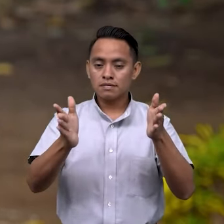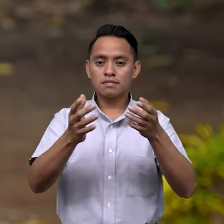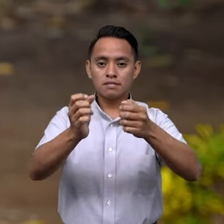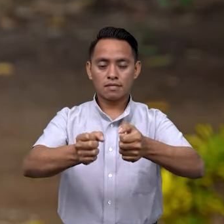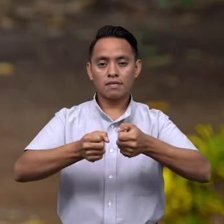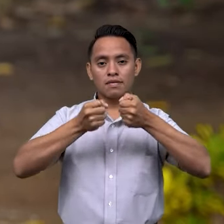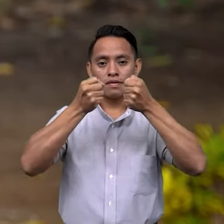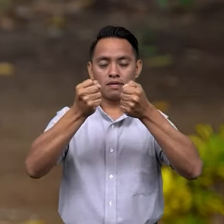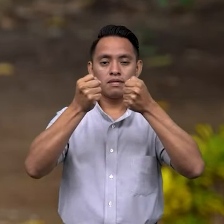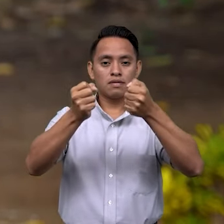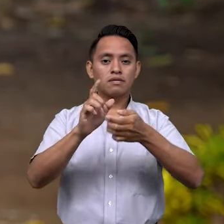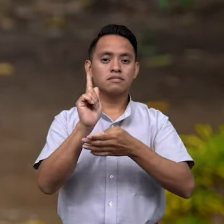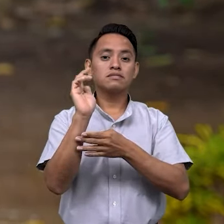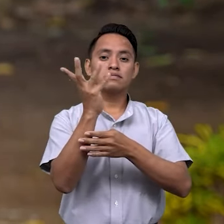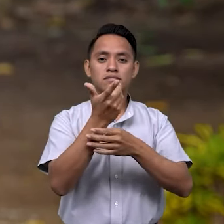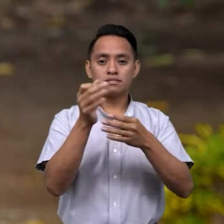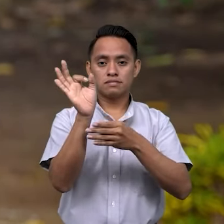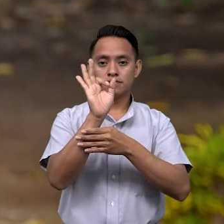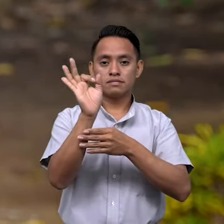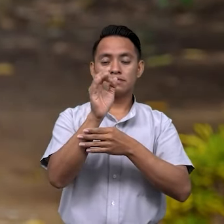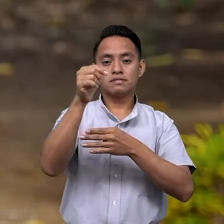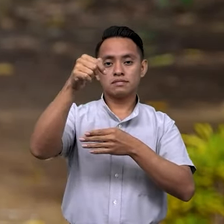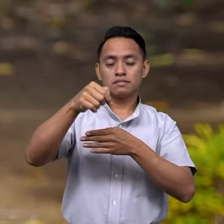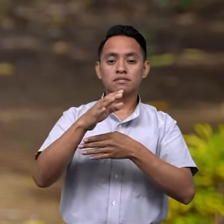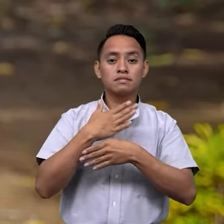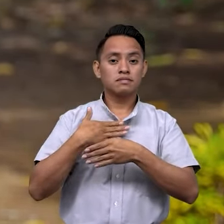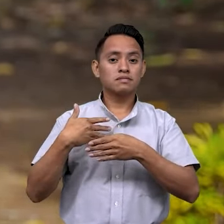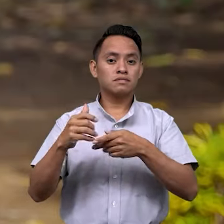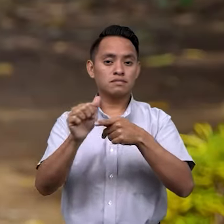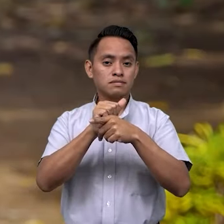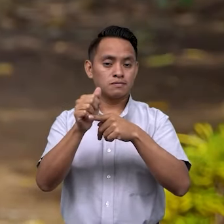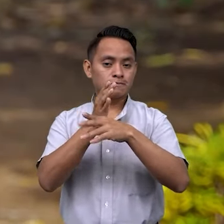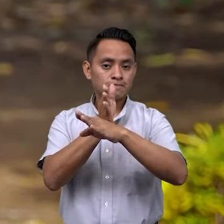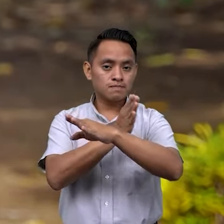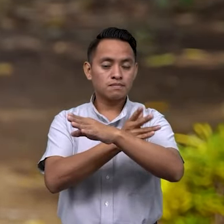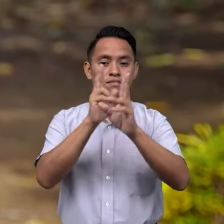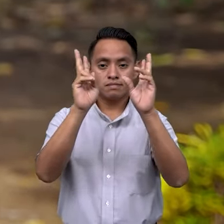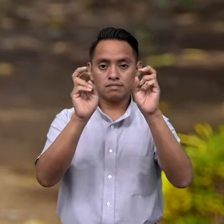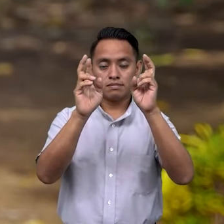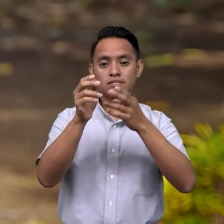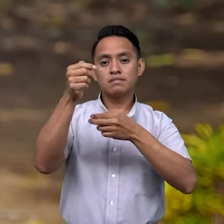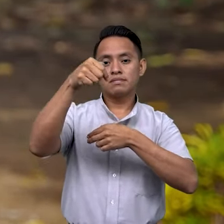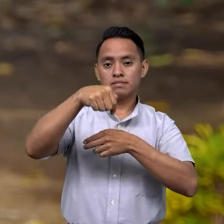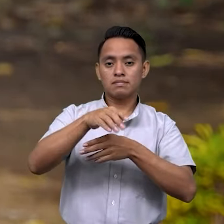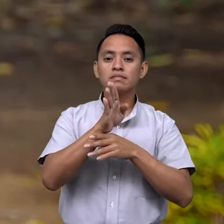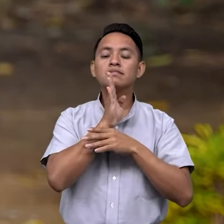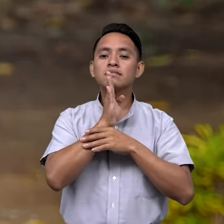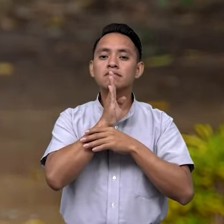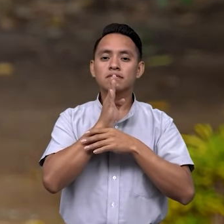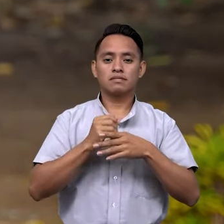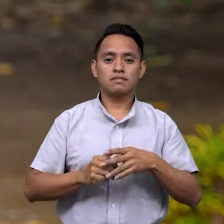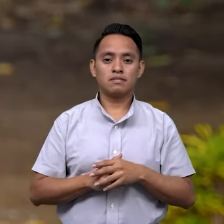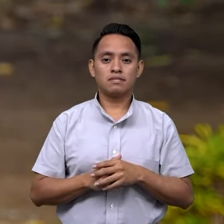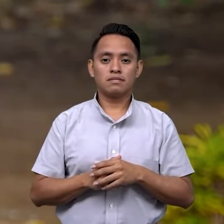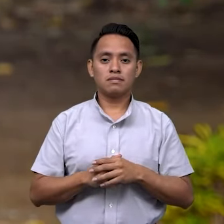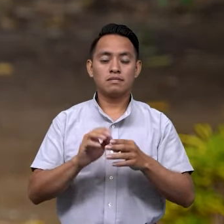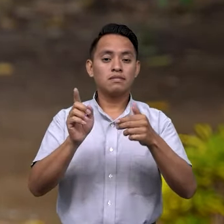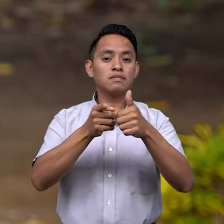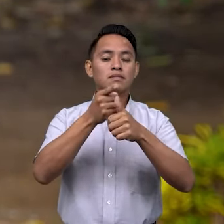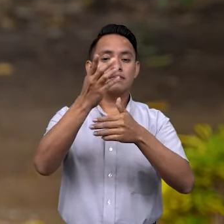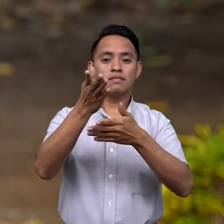han fortalecido todas las capacidades de cara a estar mejor preparados. De este tema estaremos hablando el día de hoy. En esta